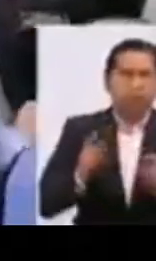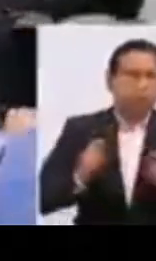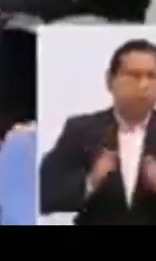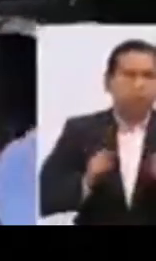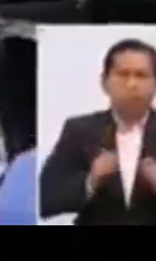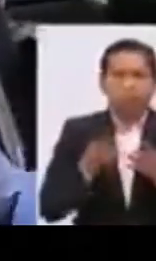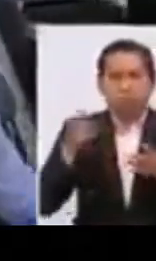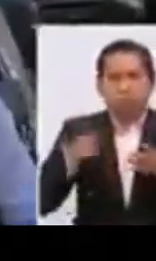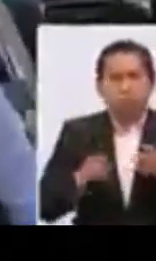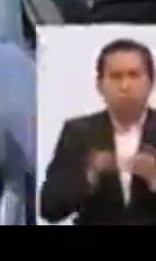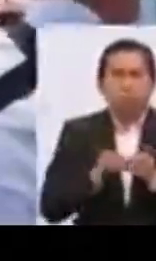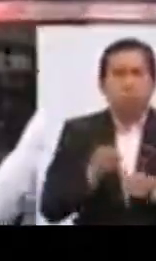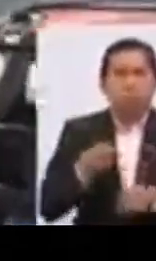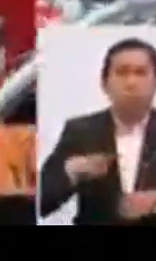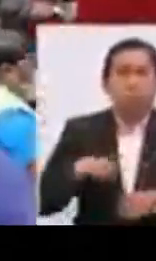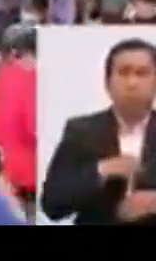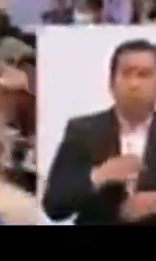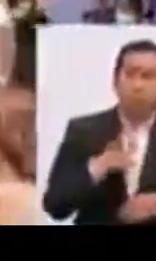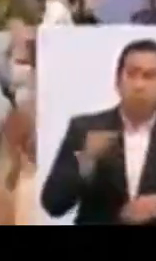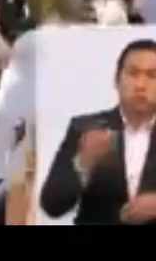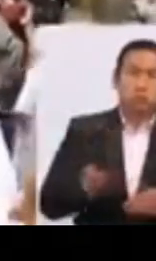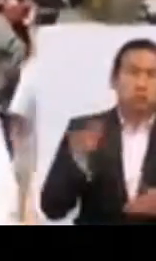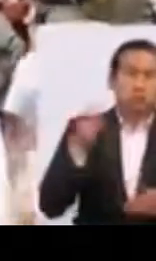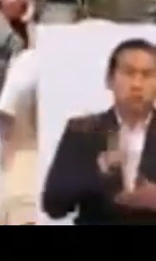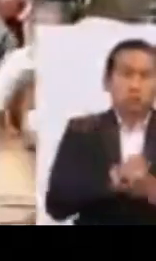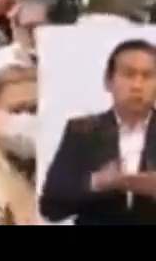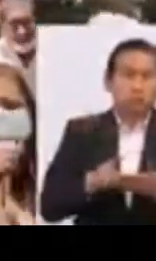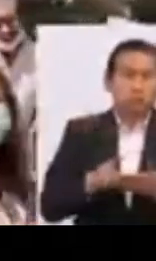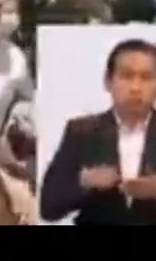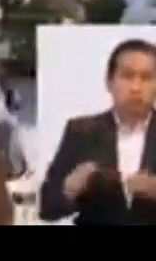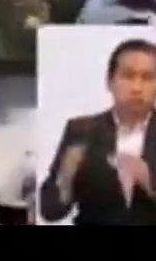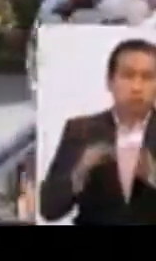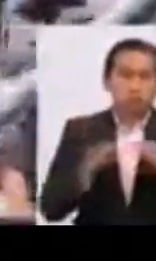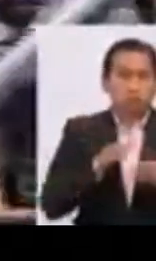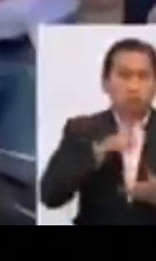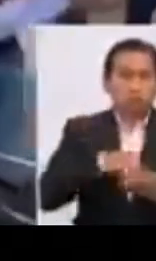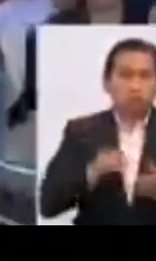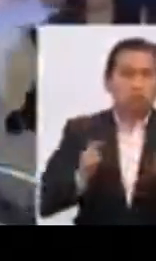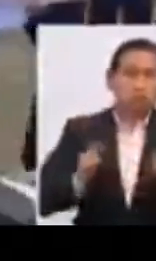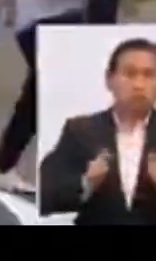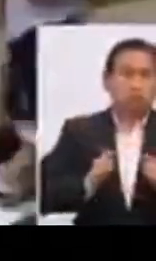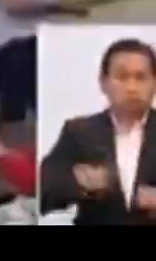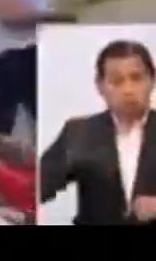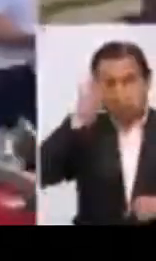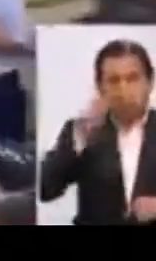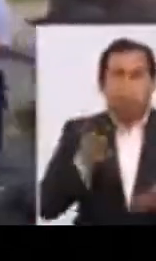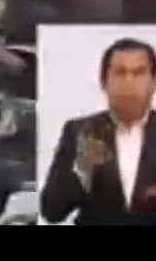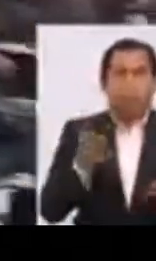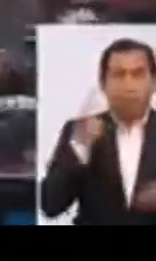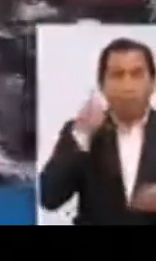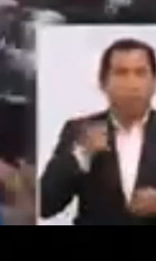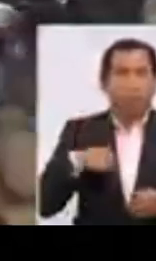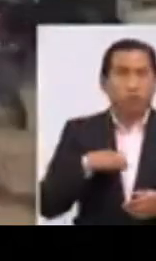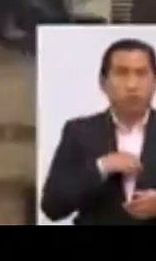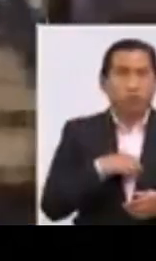y tantas cosas. Hemos sido nominados hace unas semanas como ciudad turística en el departamento del Beni. Imagínense